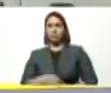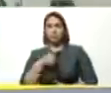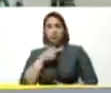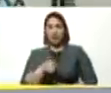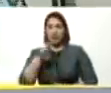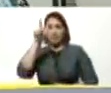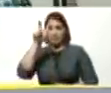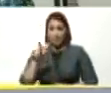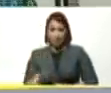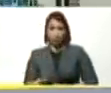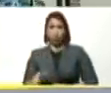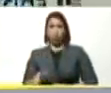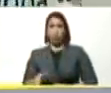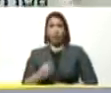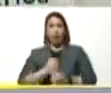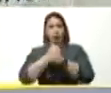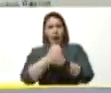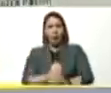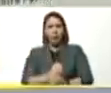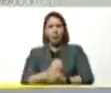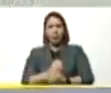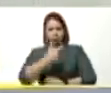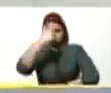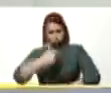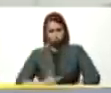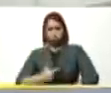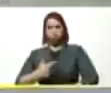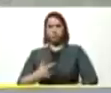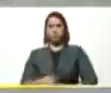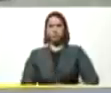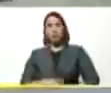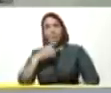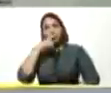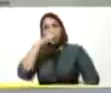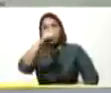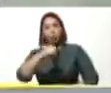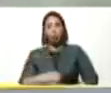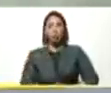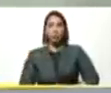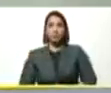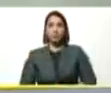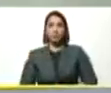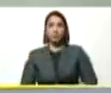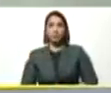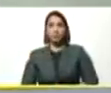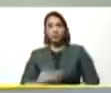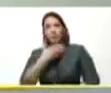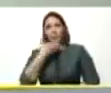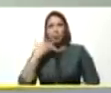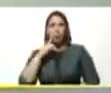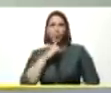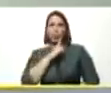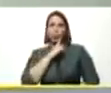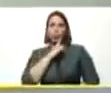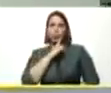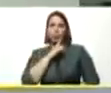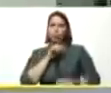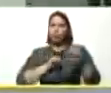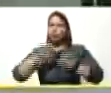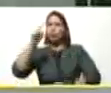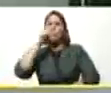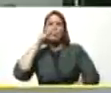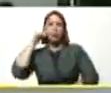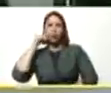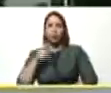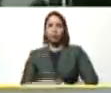los ama está aquí presente. Nicolás Maduro Moros, mejor conocido como Super